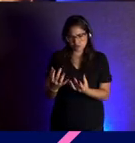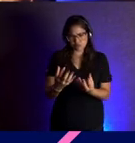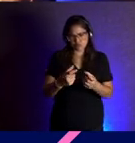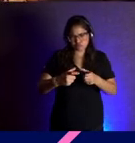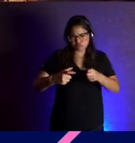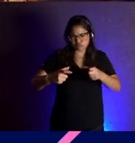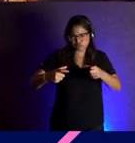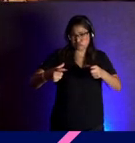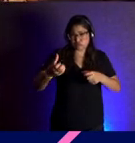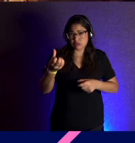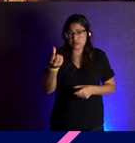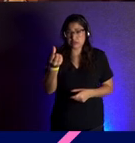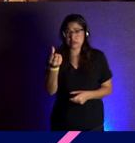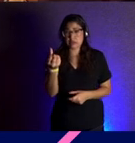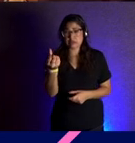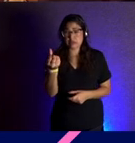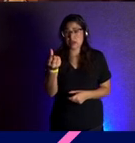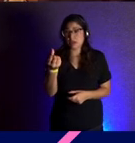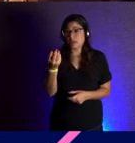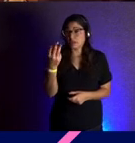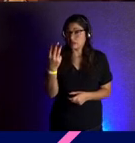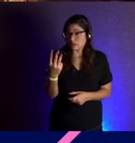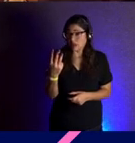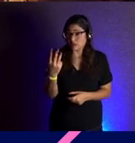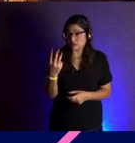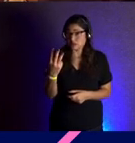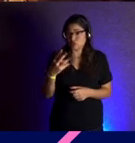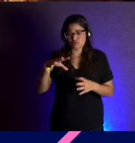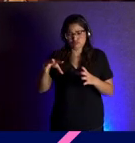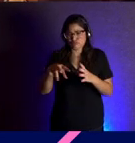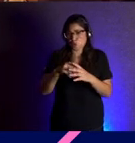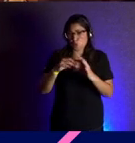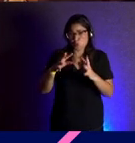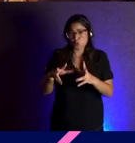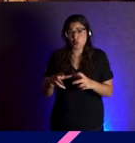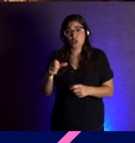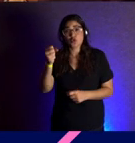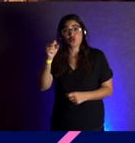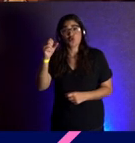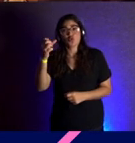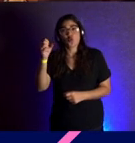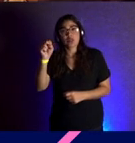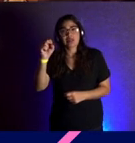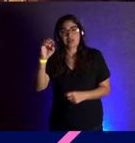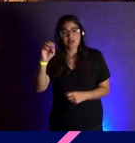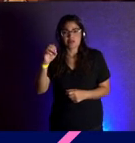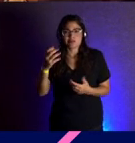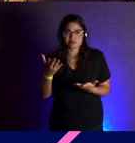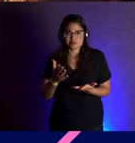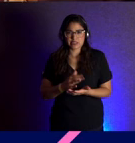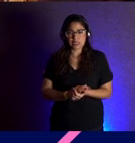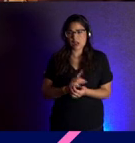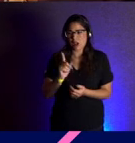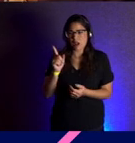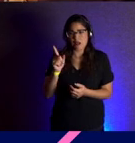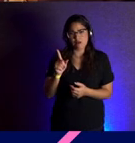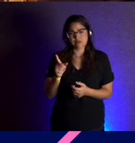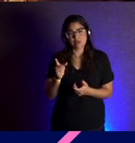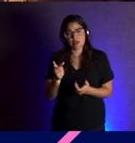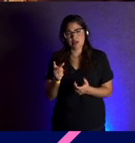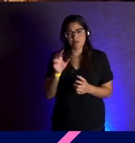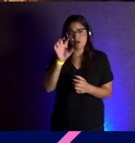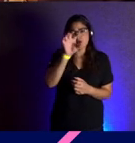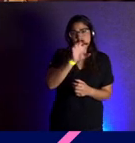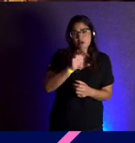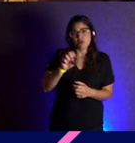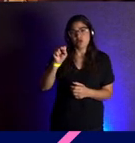país. Las más afectadas son los llanos y los lugares más poblados. Aquí está la distribución. Voy a ir rápido porque